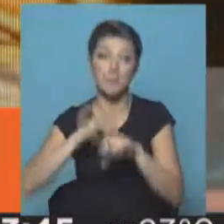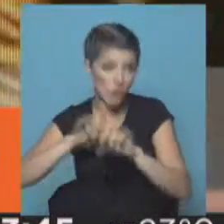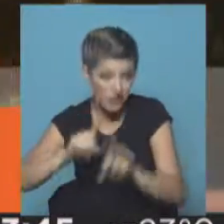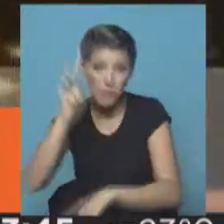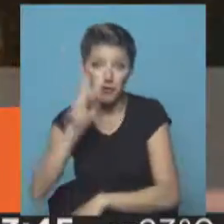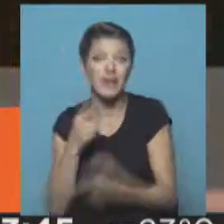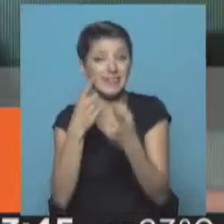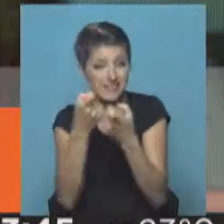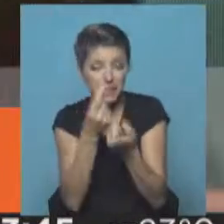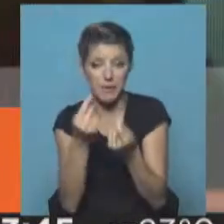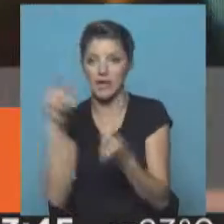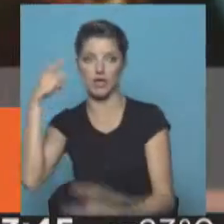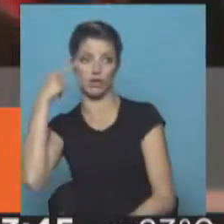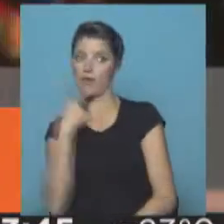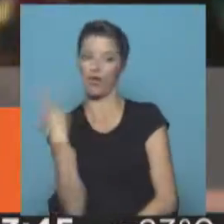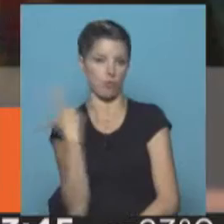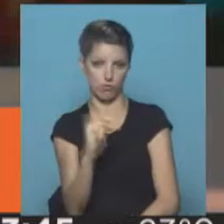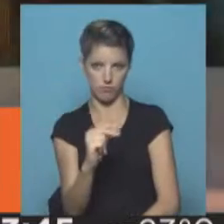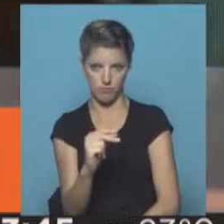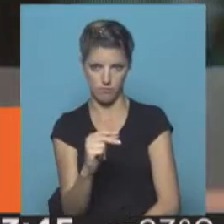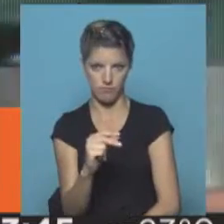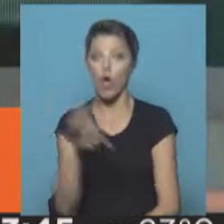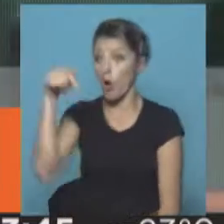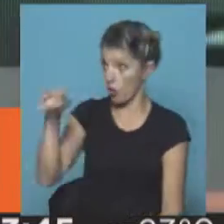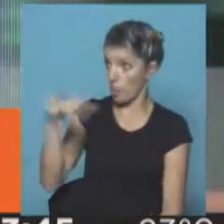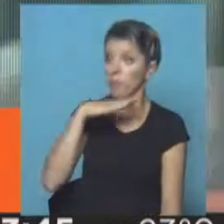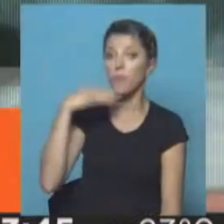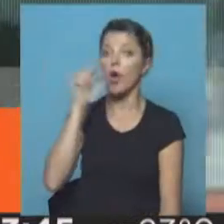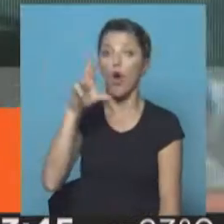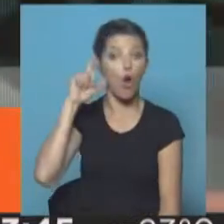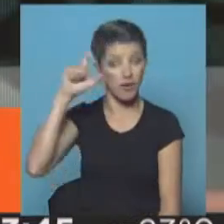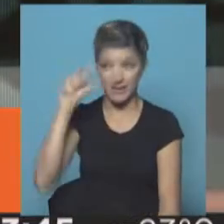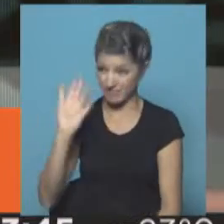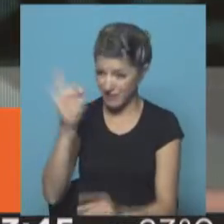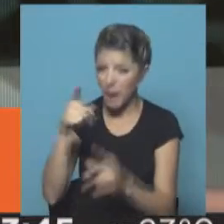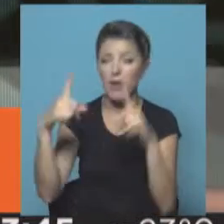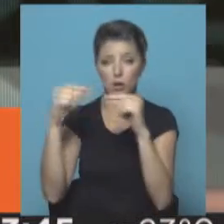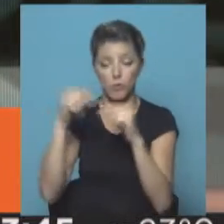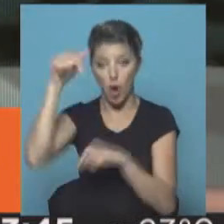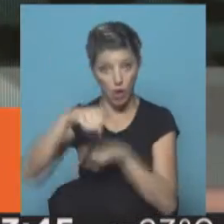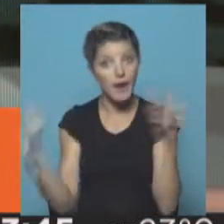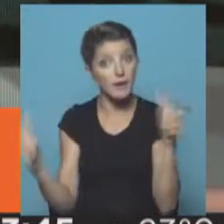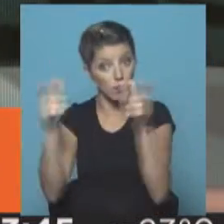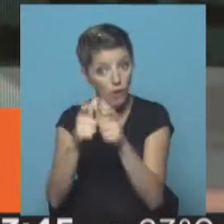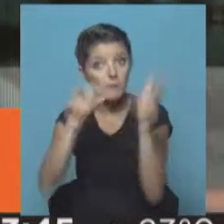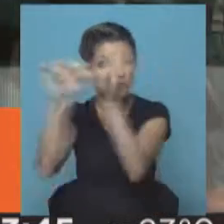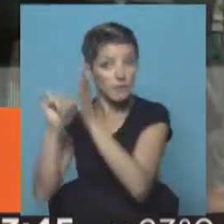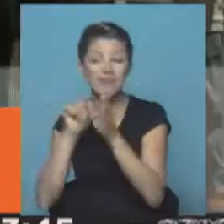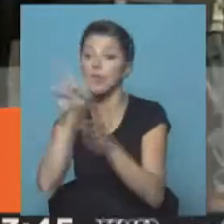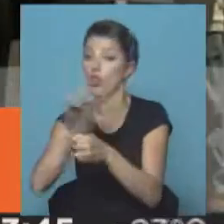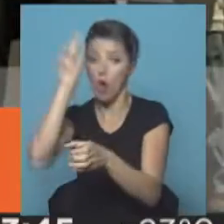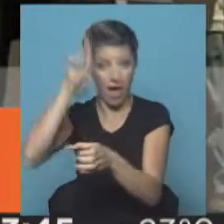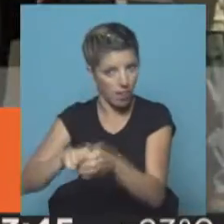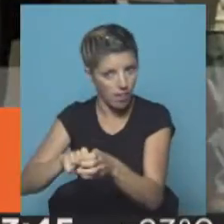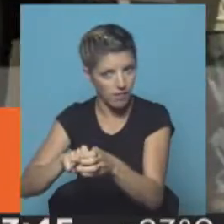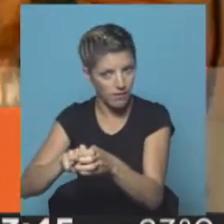dinero y China no se lo da. Hoy, Jorge tiene la cifra de quienes asistieron. Hoy hay una cumbre de países no alineados en